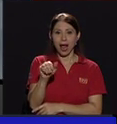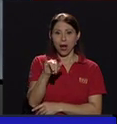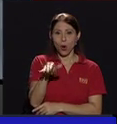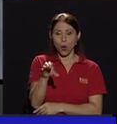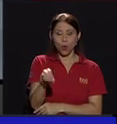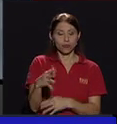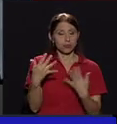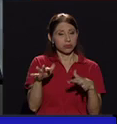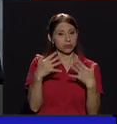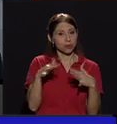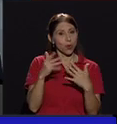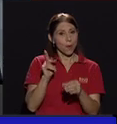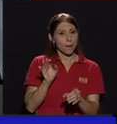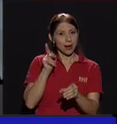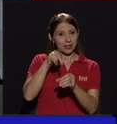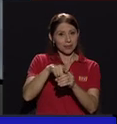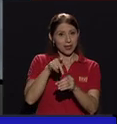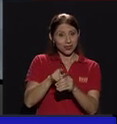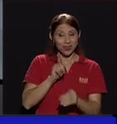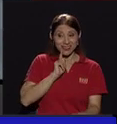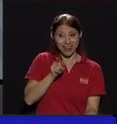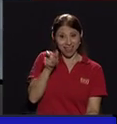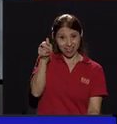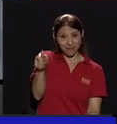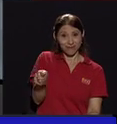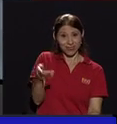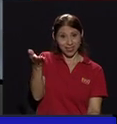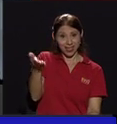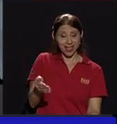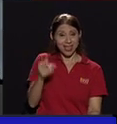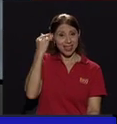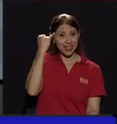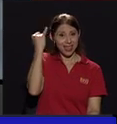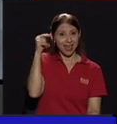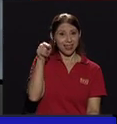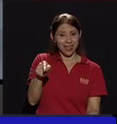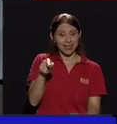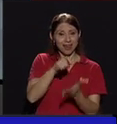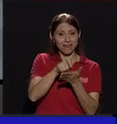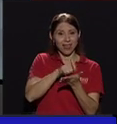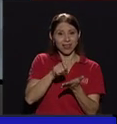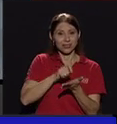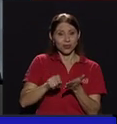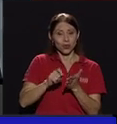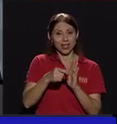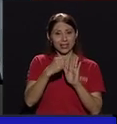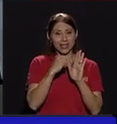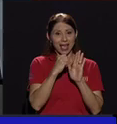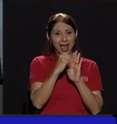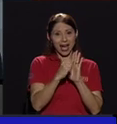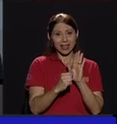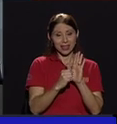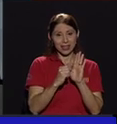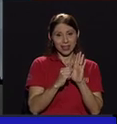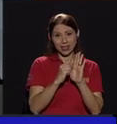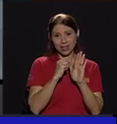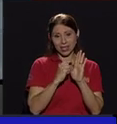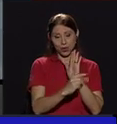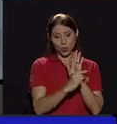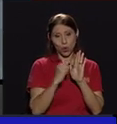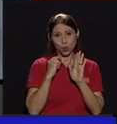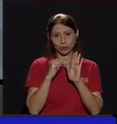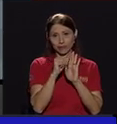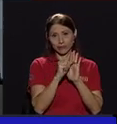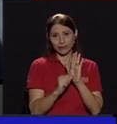destacadísima participación, en realidad fue idea de ella, ¿verdad?, esa redacción de ese artículo. Y lamentablemente